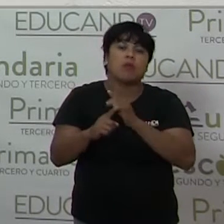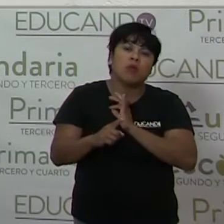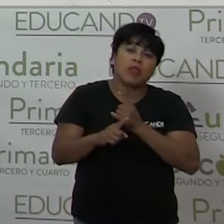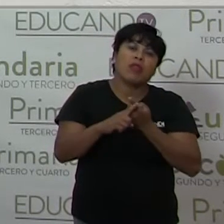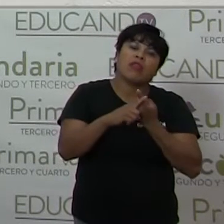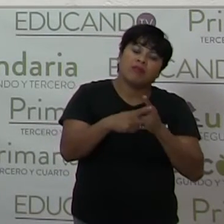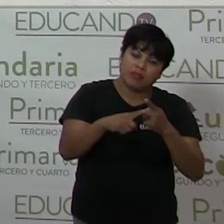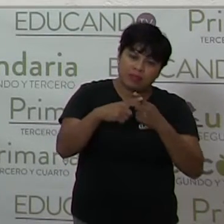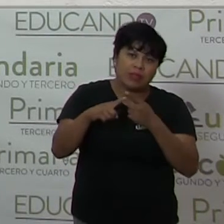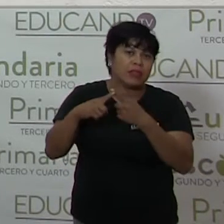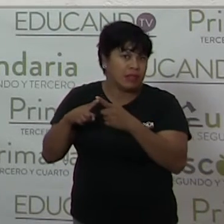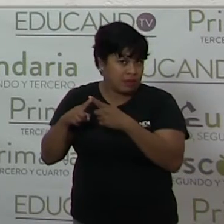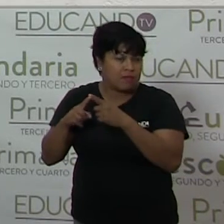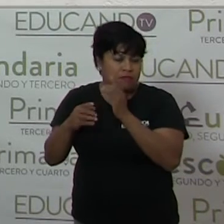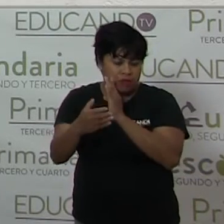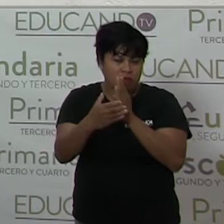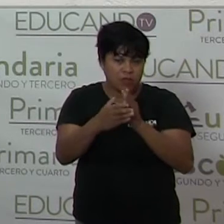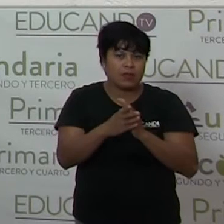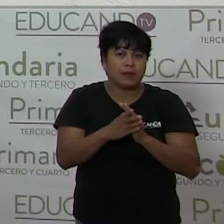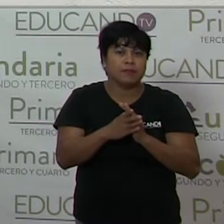puede ser distinta